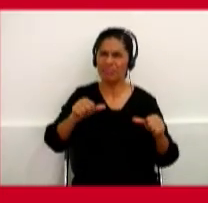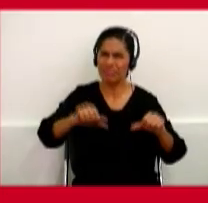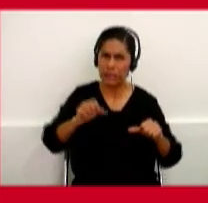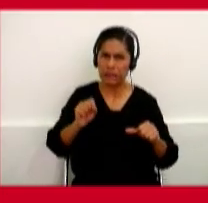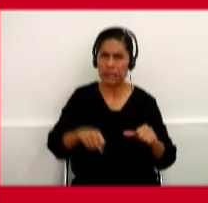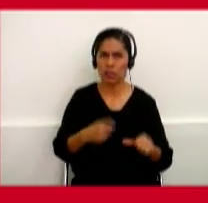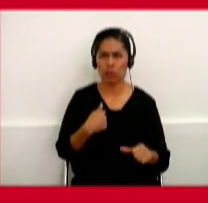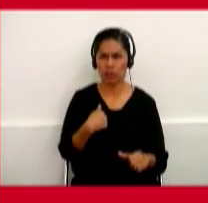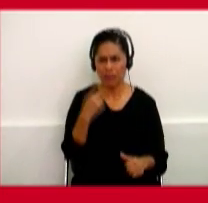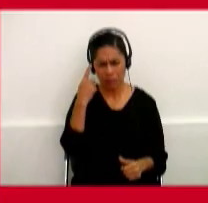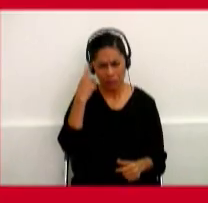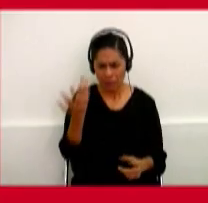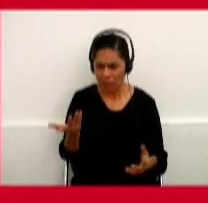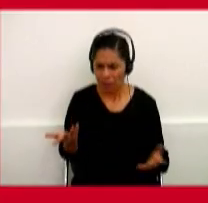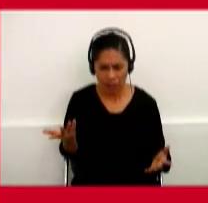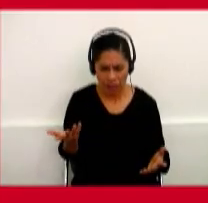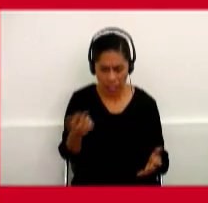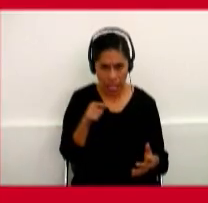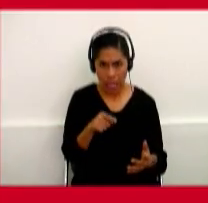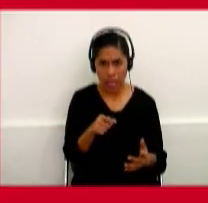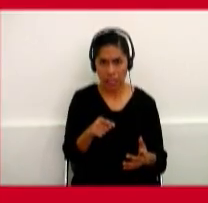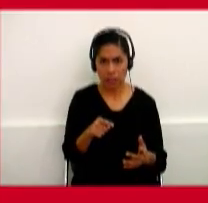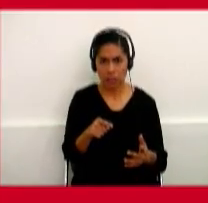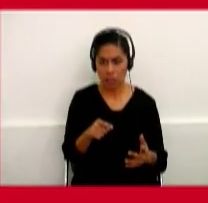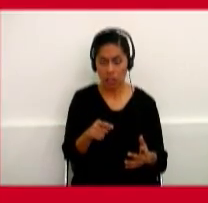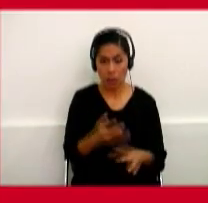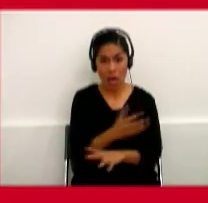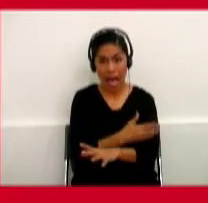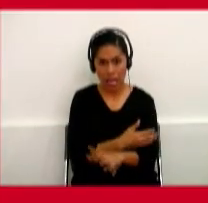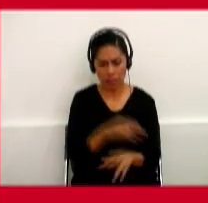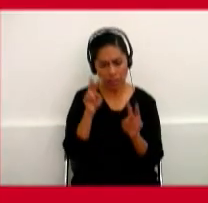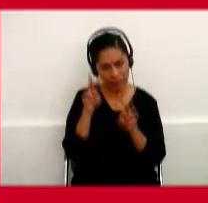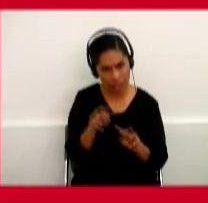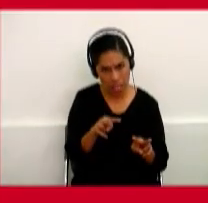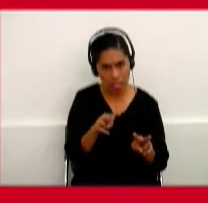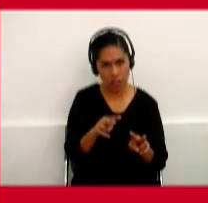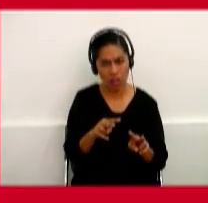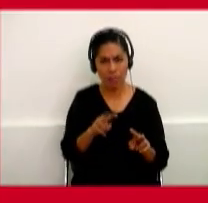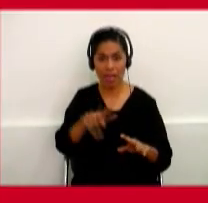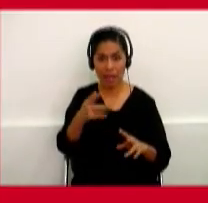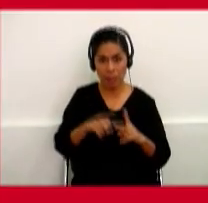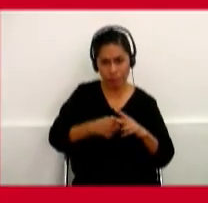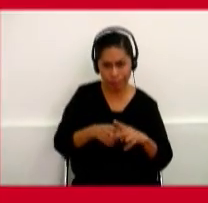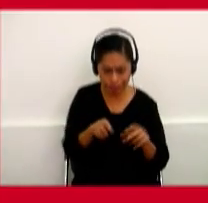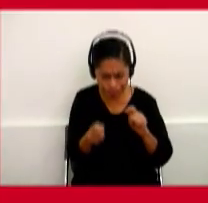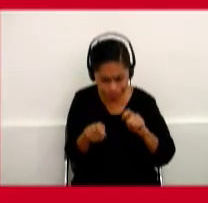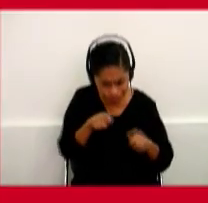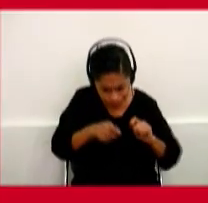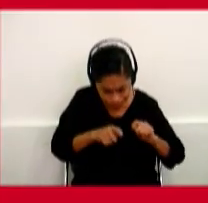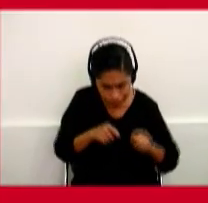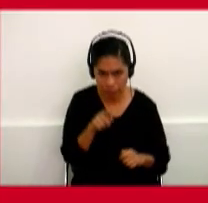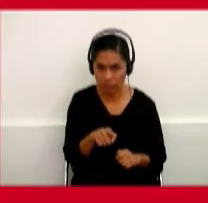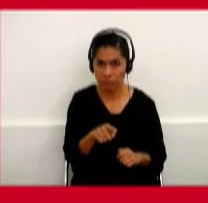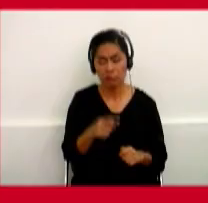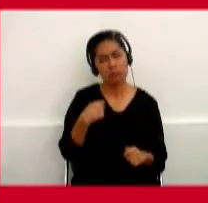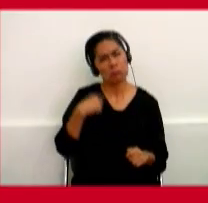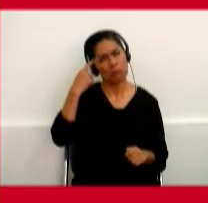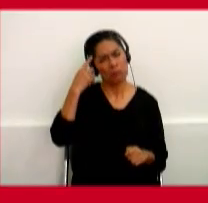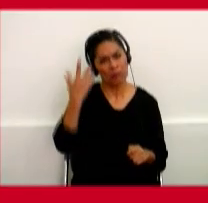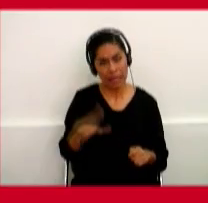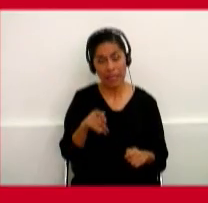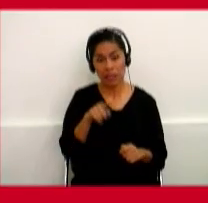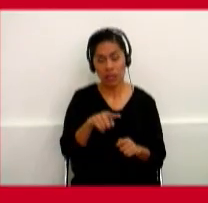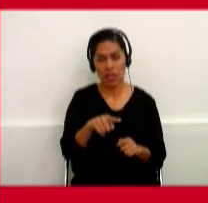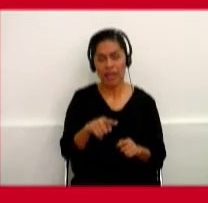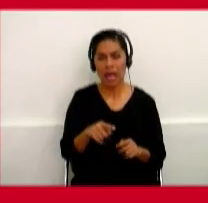a nosotros nos hubiera impactado porque era una detención de mantenimiento no programado, ¿no? Preferíamos que ocurriera un falso positivo o un falso negativo, por eso el recall